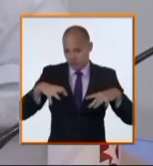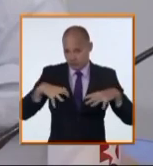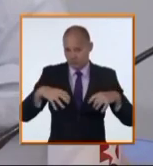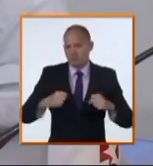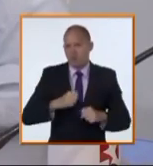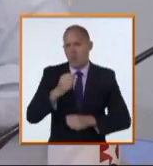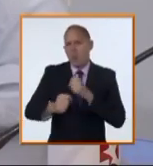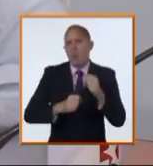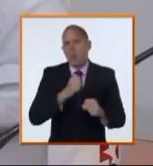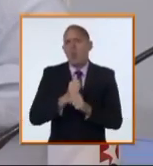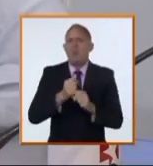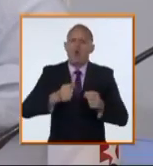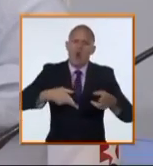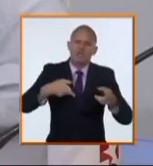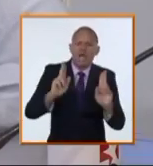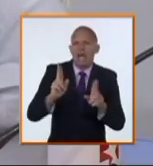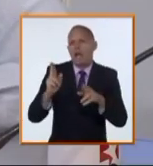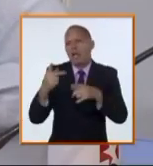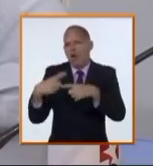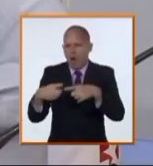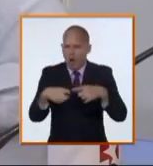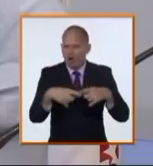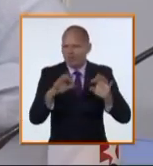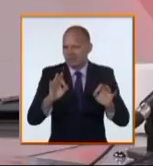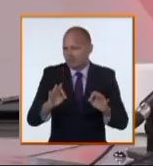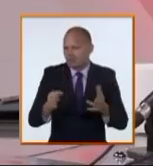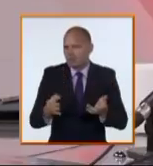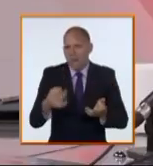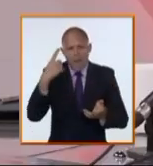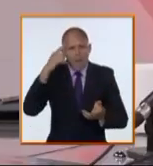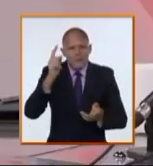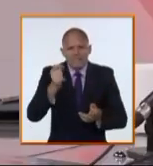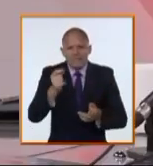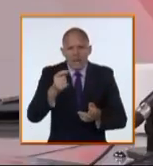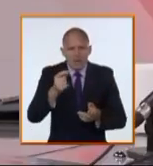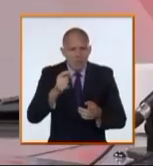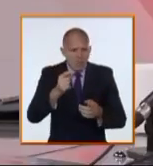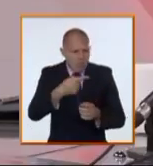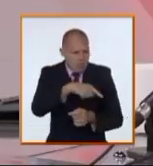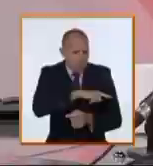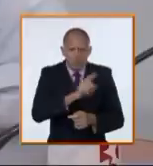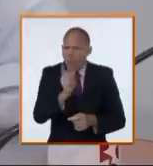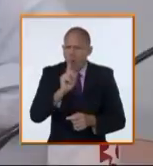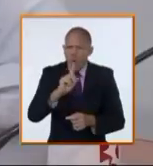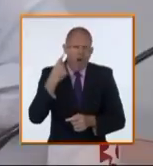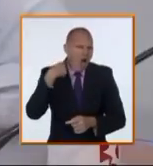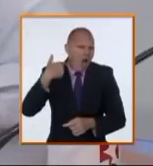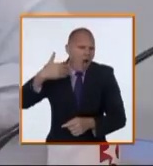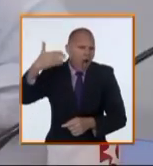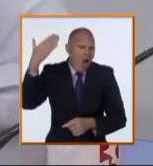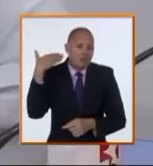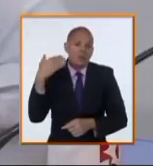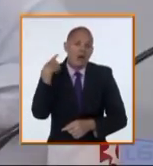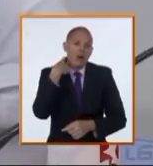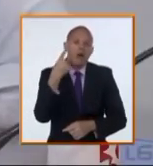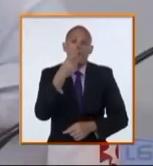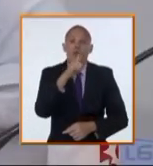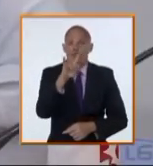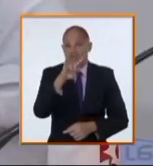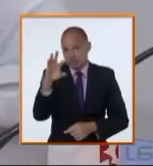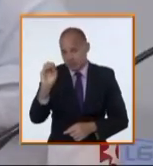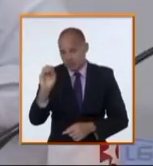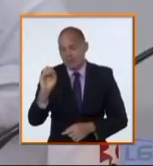todas sus instalaciones los pagos electrónicos desde la década de los 90 es en este momento que se crea